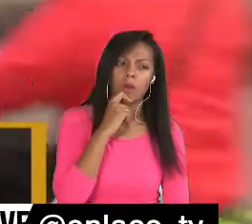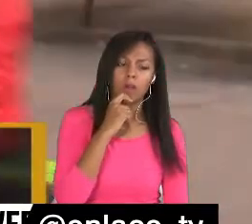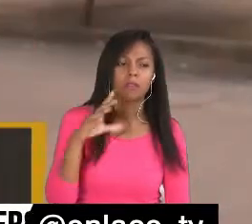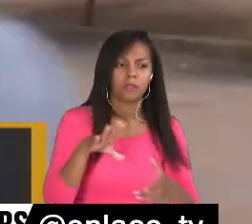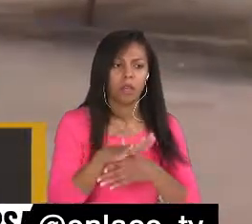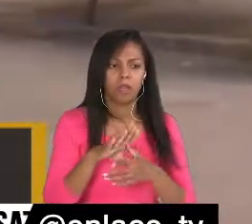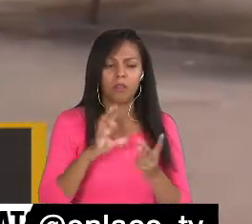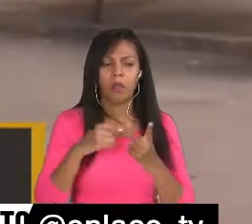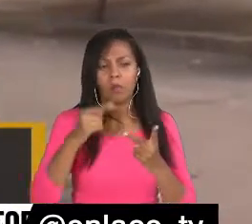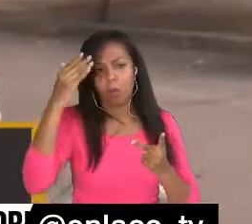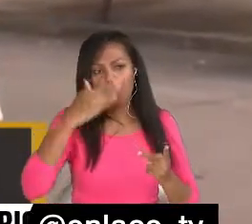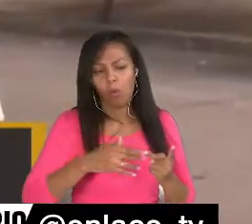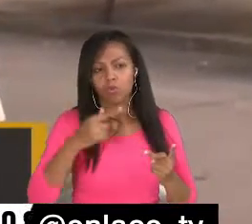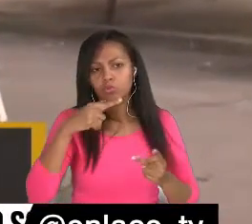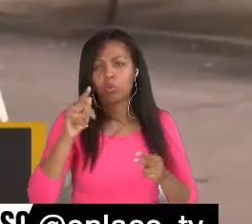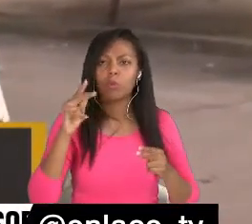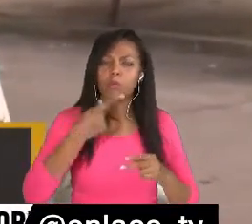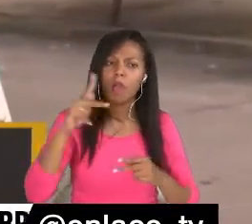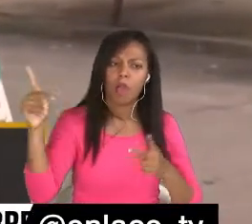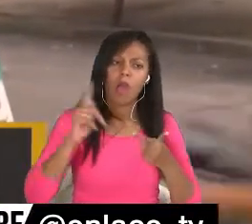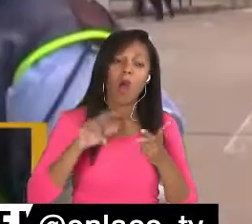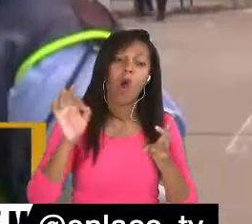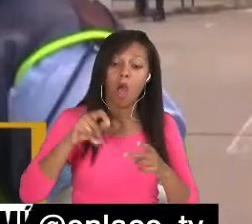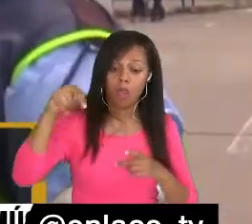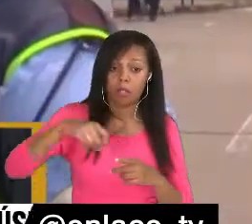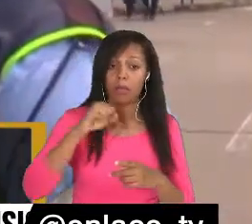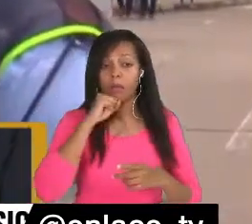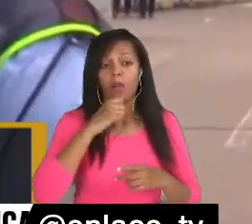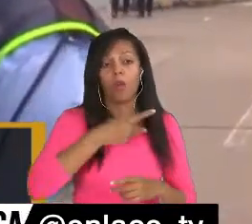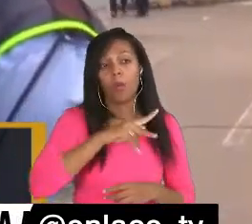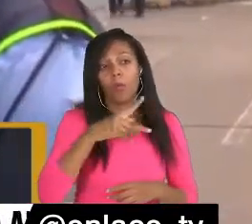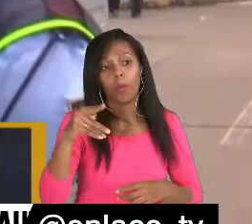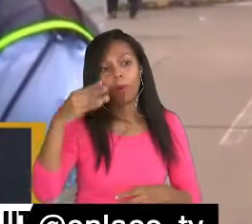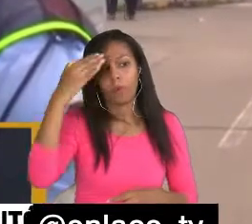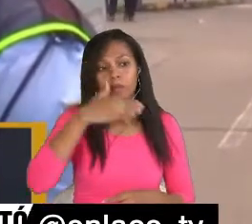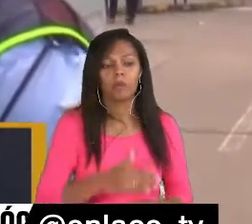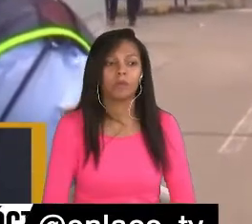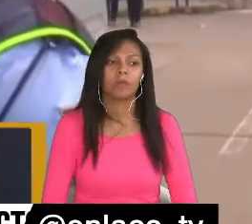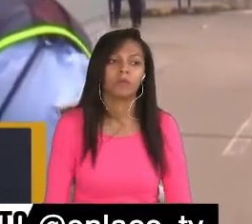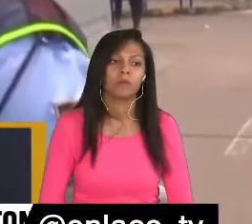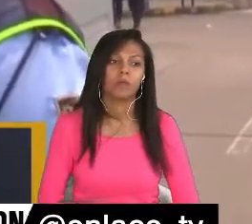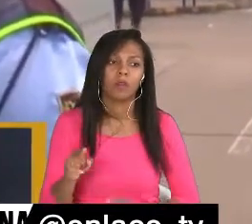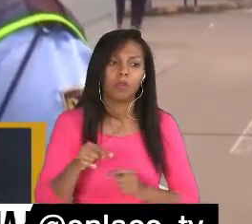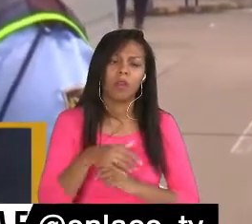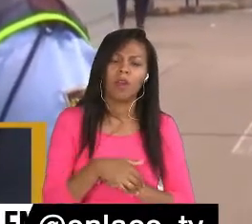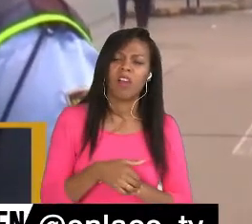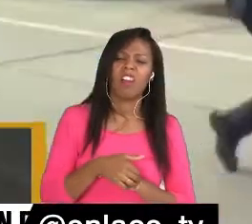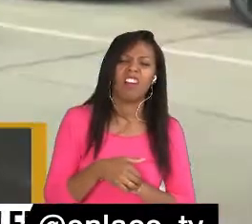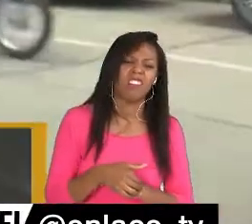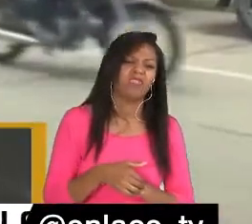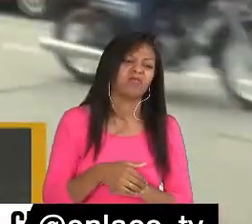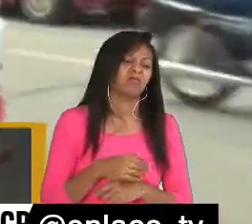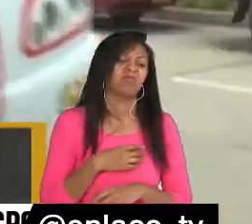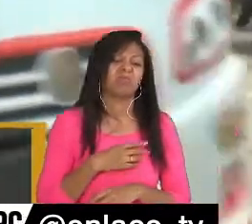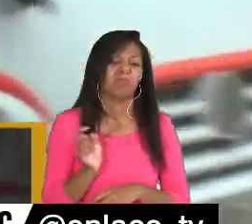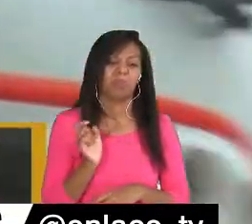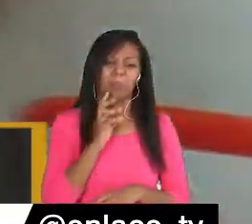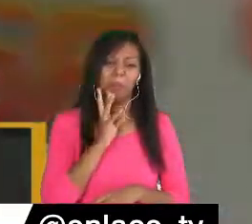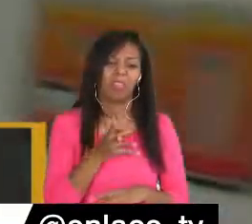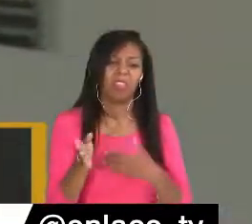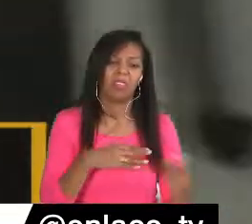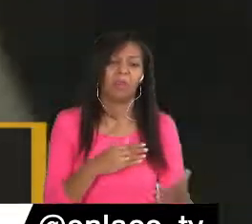esta supervisión, ellos deben afrontar algunas actuaciones de los conductores que no les es posible pasar por alto y dejan consecuencias lamentables, en este